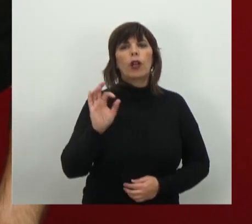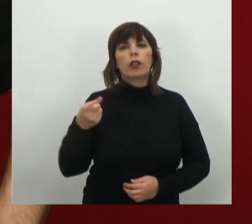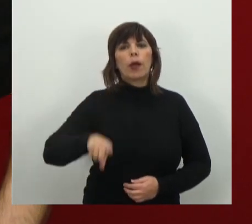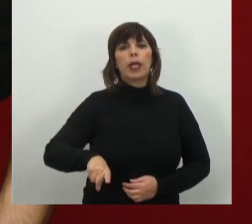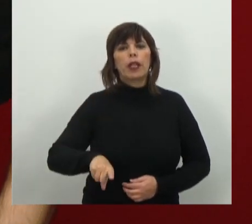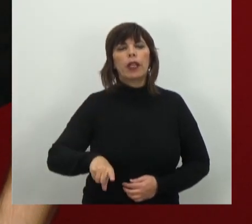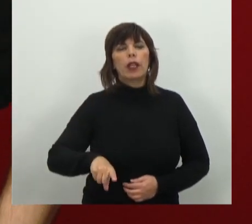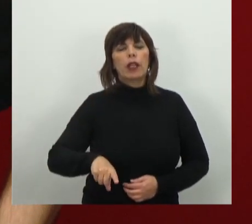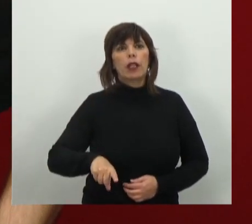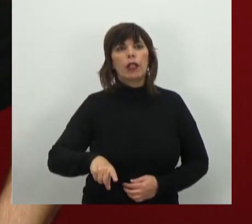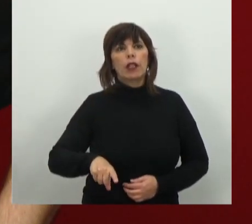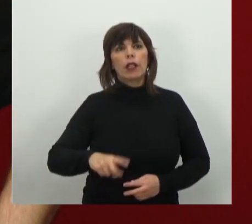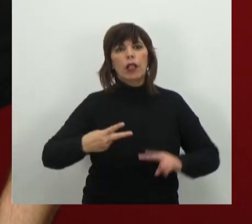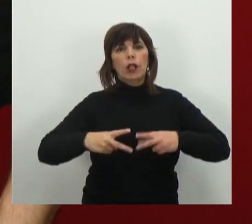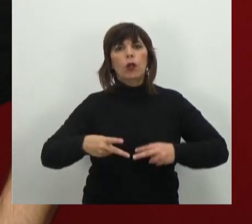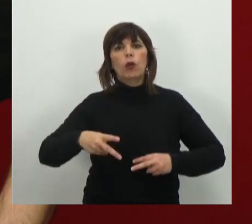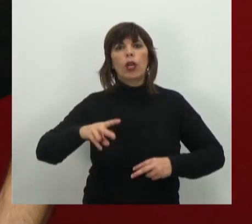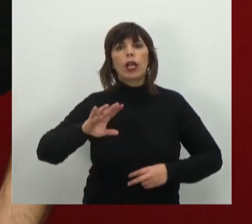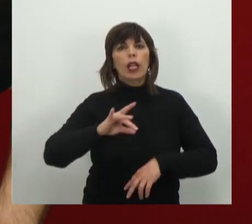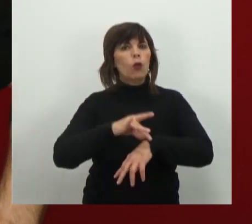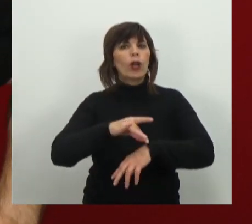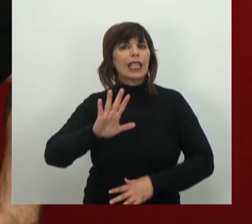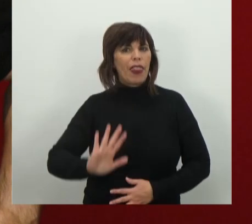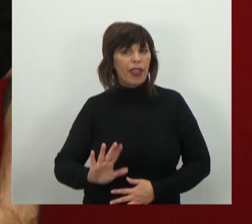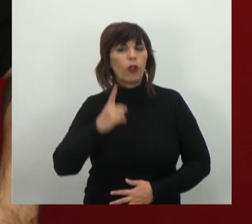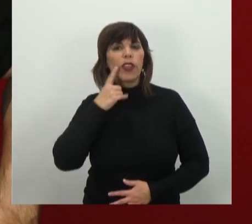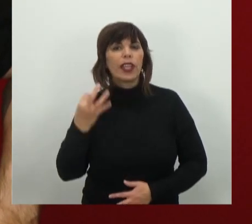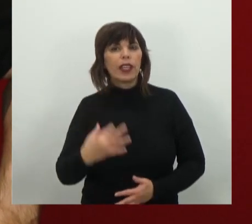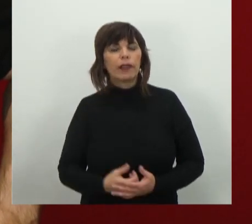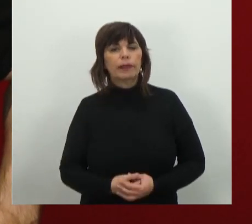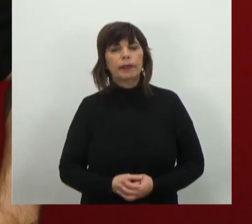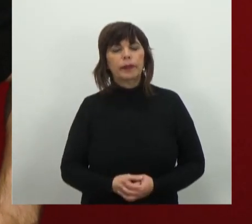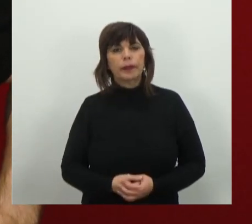en Lucas 5, que Jesucristo,